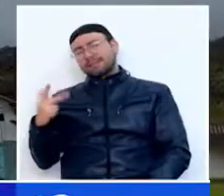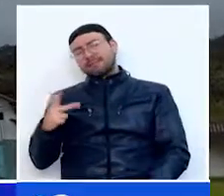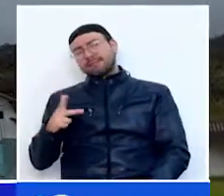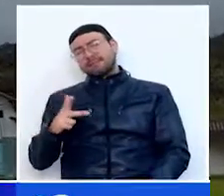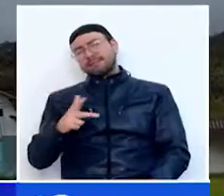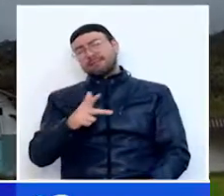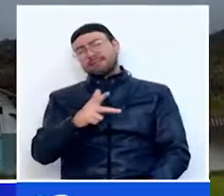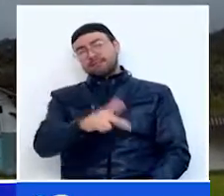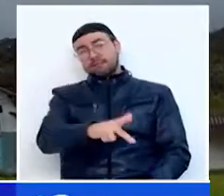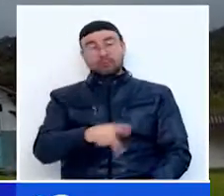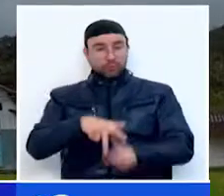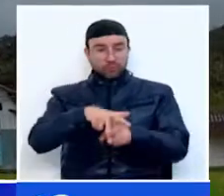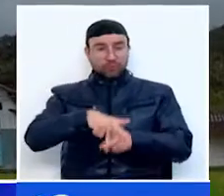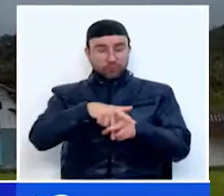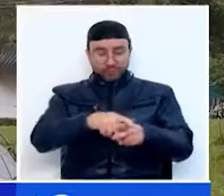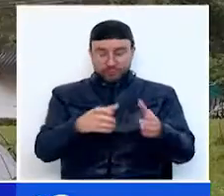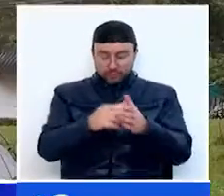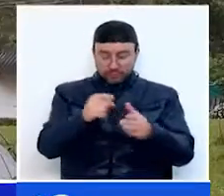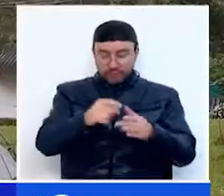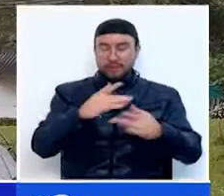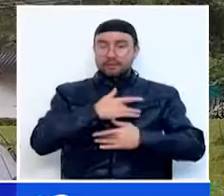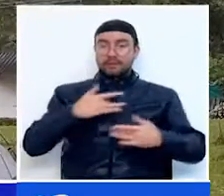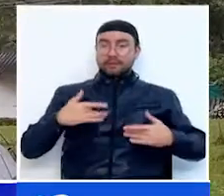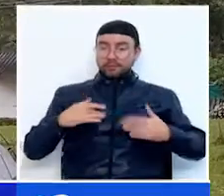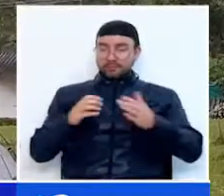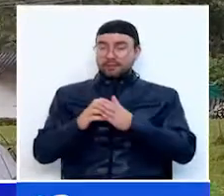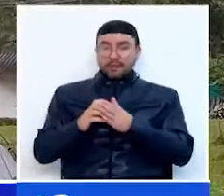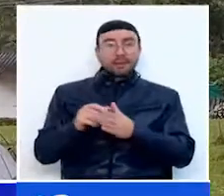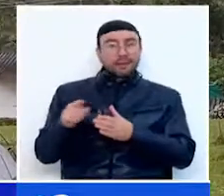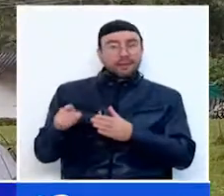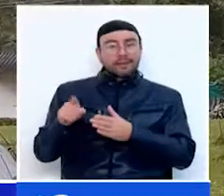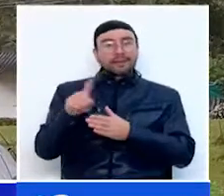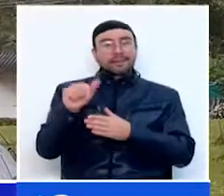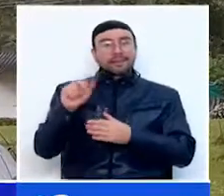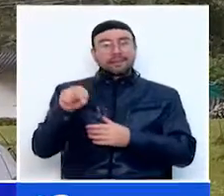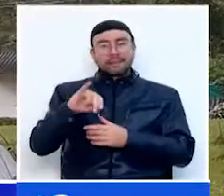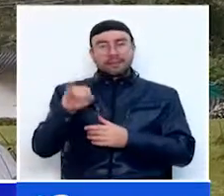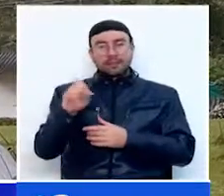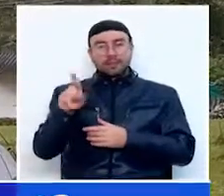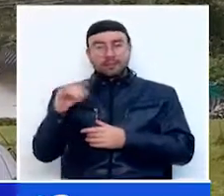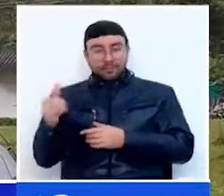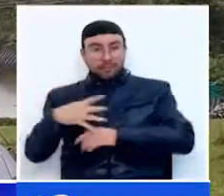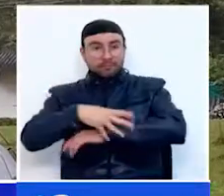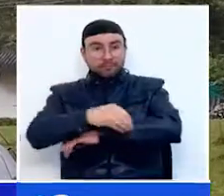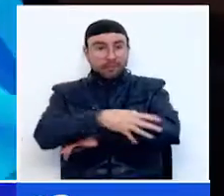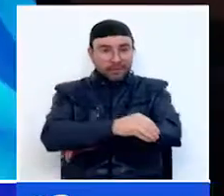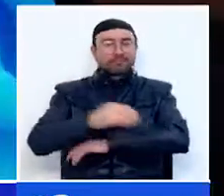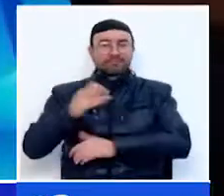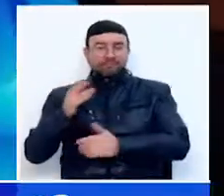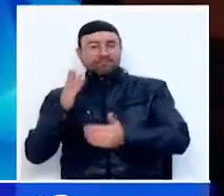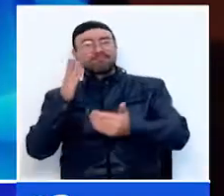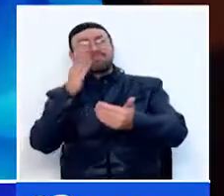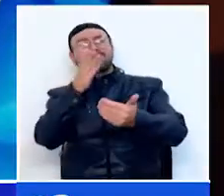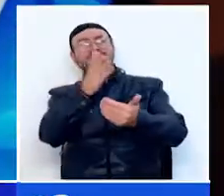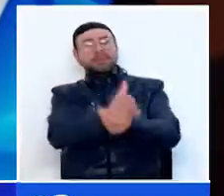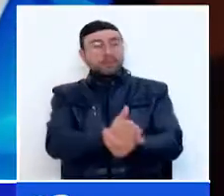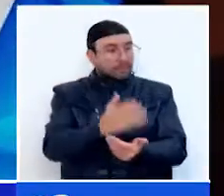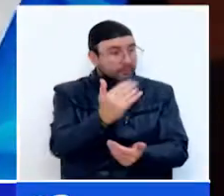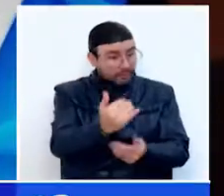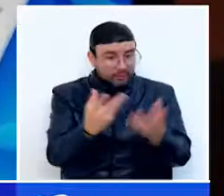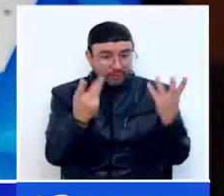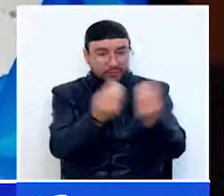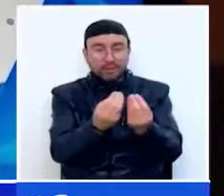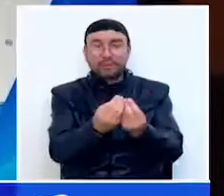de Telesalud y el profesional de la salud de la S. San José de Marulanda llegaron a la vereda El Zancudo para brindar atenciones especializadas